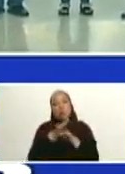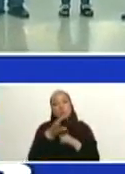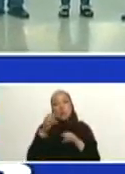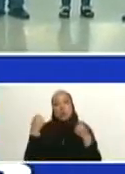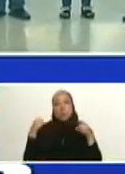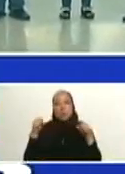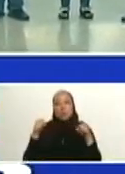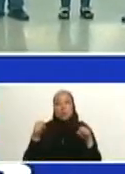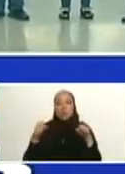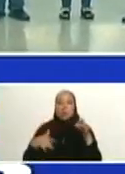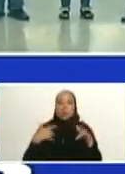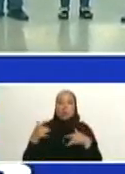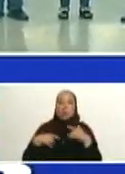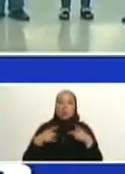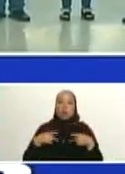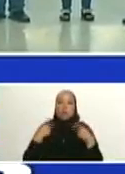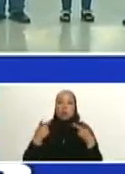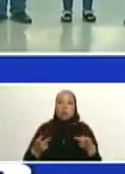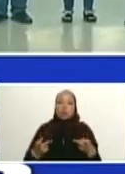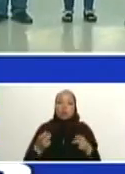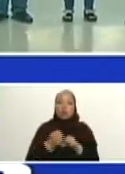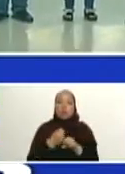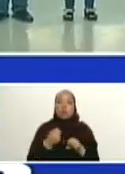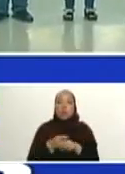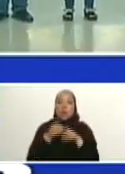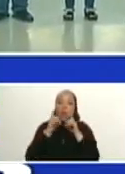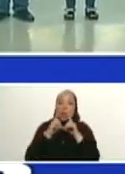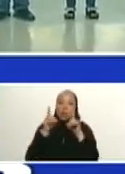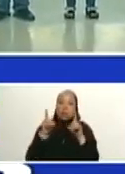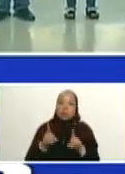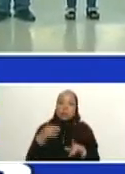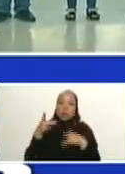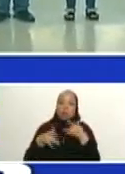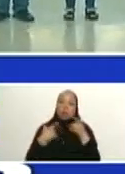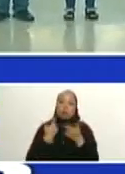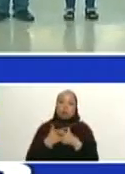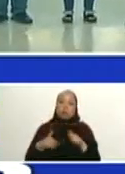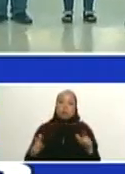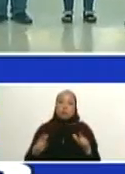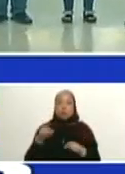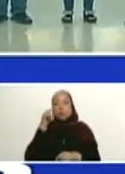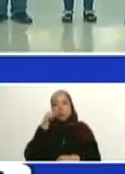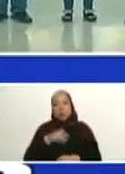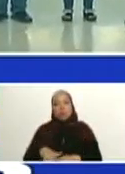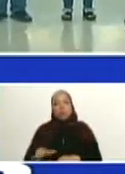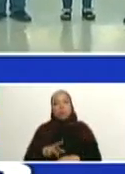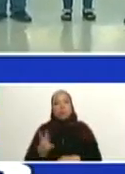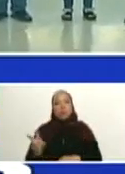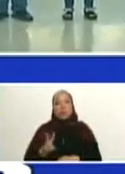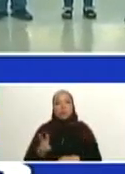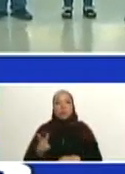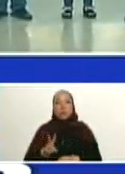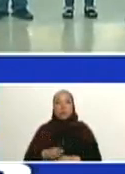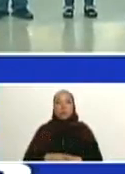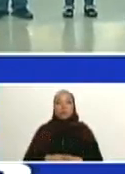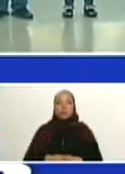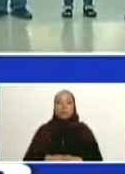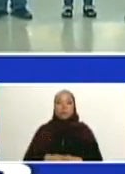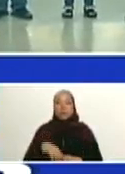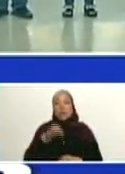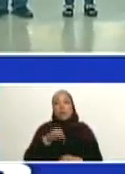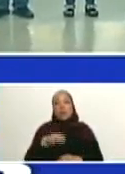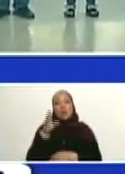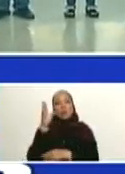activo, tan lleno de valores, tan decidido a ser libre como es el pueblo de Venezuela hoy por hoy. Así que al Estado